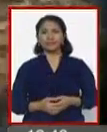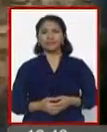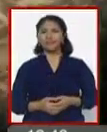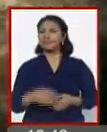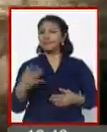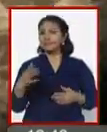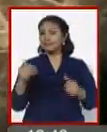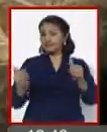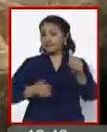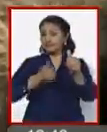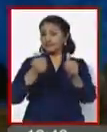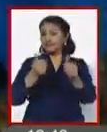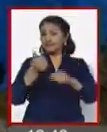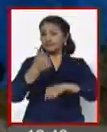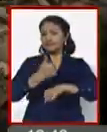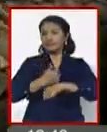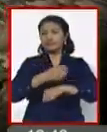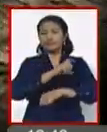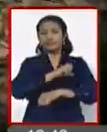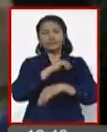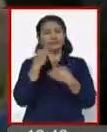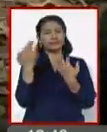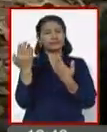Ya lo seguían, pero estaba la movilidad esperándolo allá.